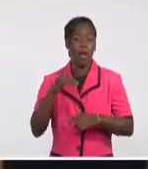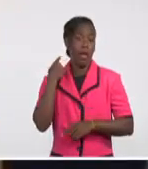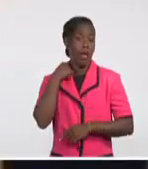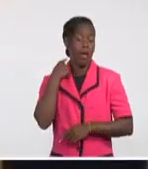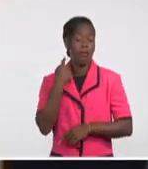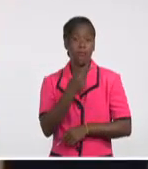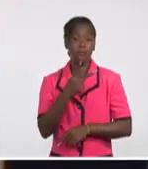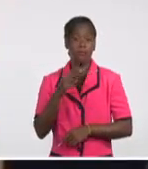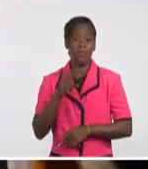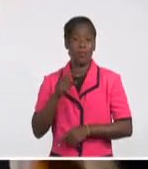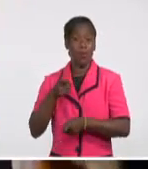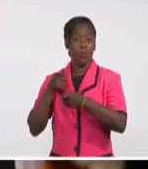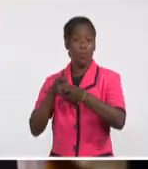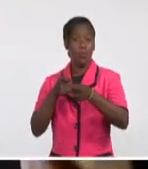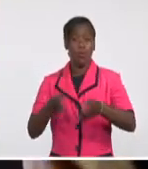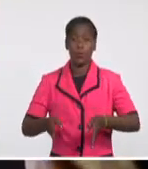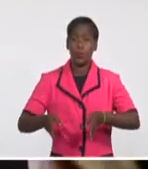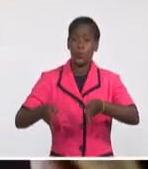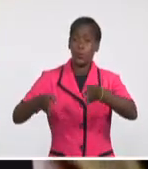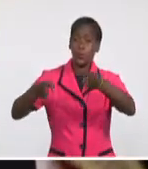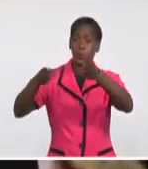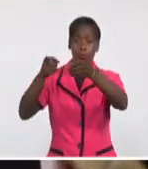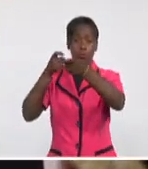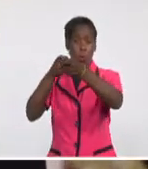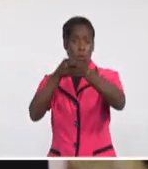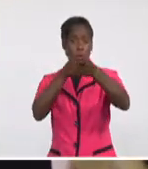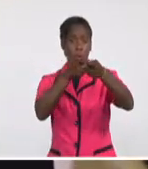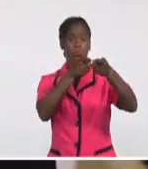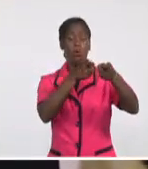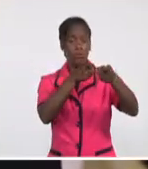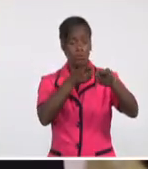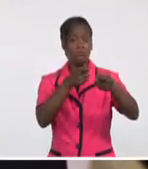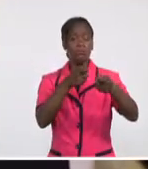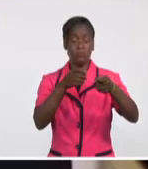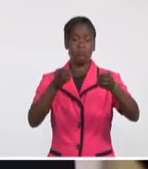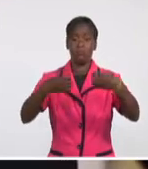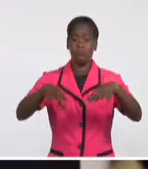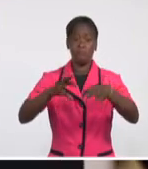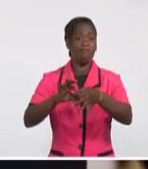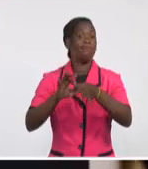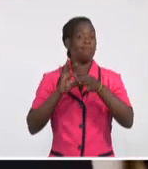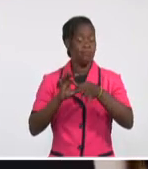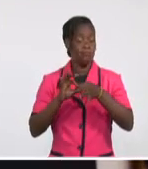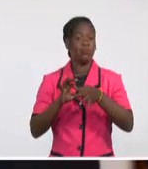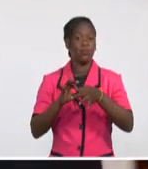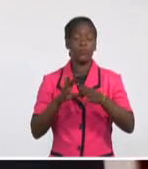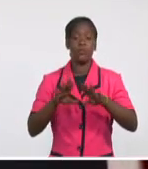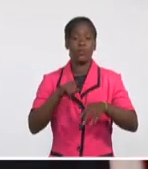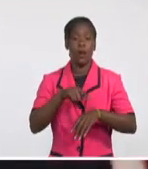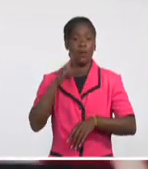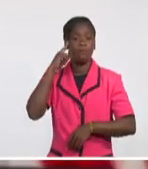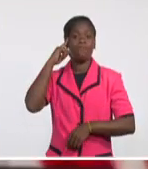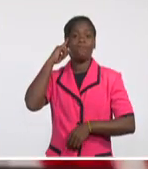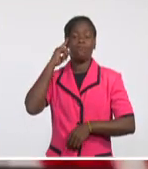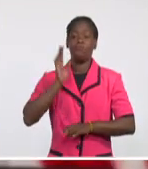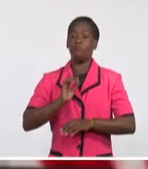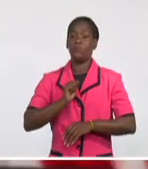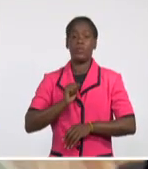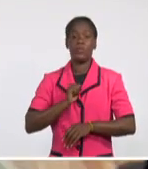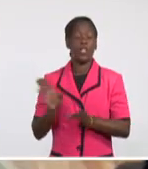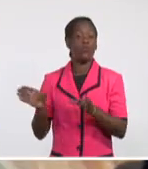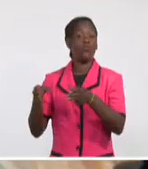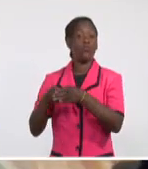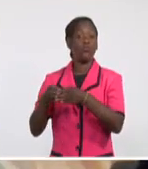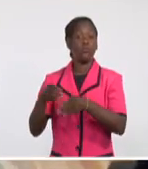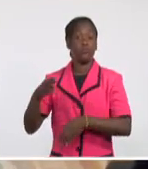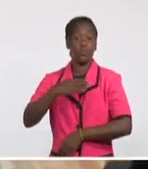Torres Gemelas de Nueva York y otros sitios norteamericanos que llevaron a Washington a desatar lo que denominó su guerra contra el terrorismo. De